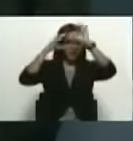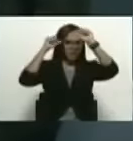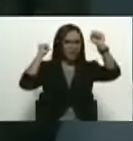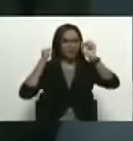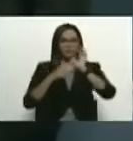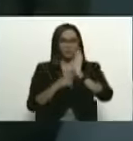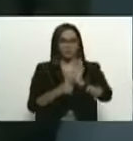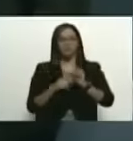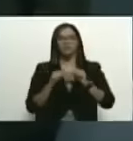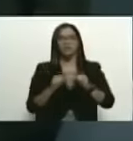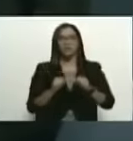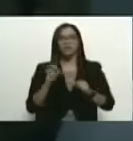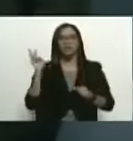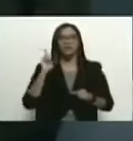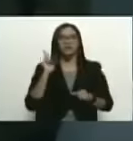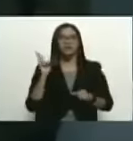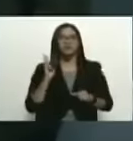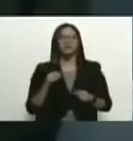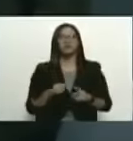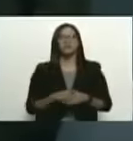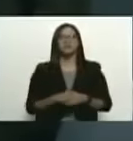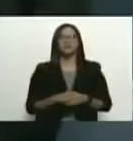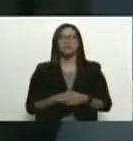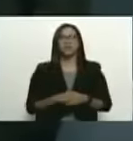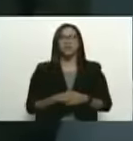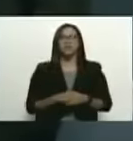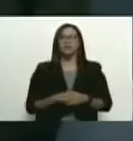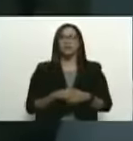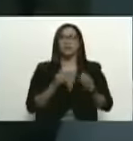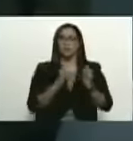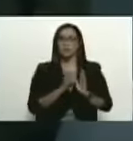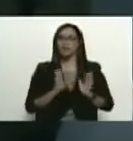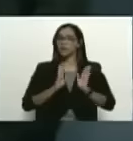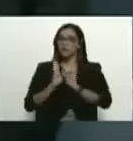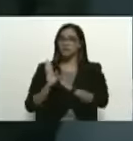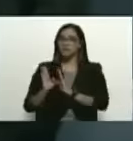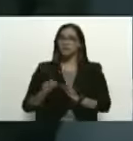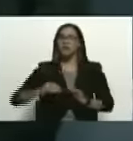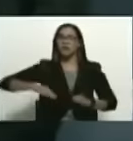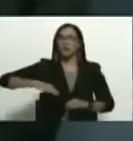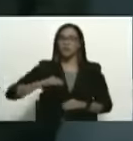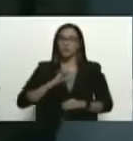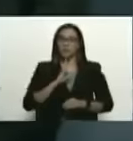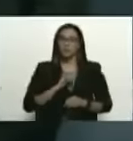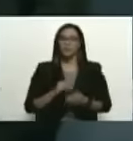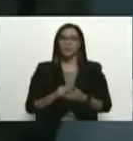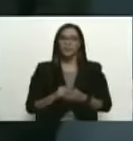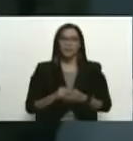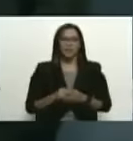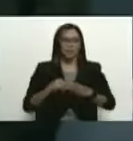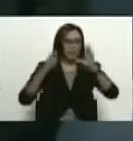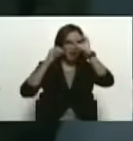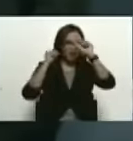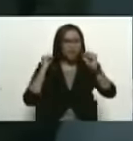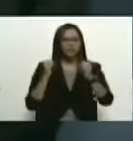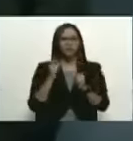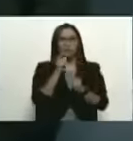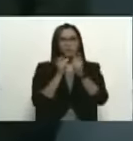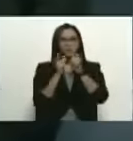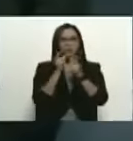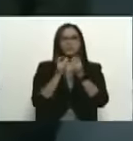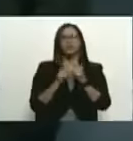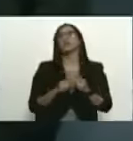representante permanente de Venezuela ante la Organización de Naciones Unidas. Embajador, ¿cómo está? Antes de preguntar o consultar con